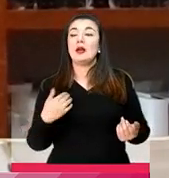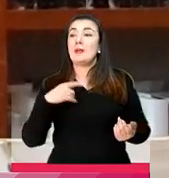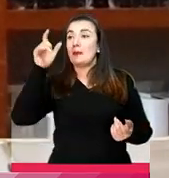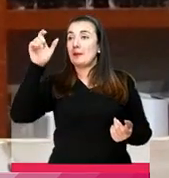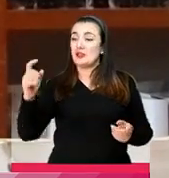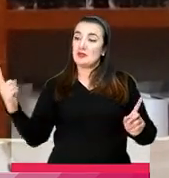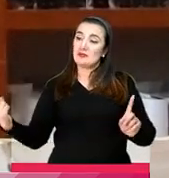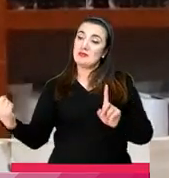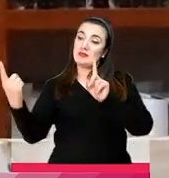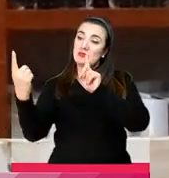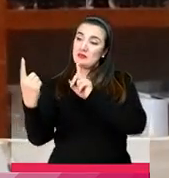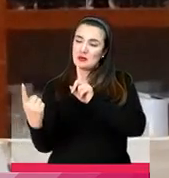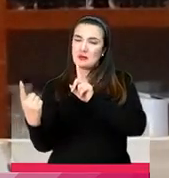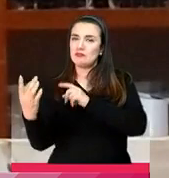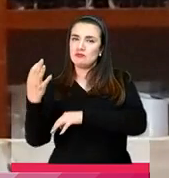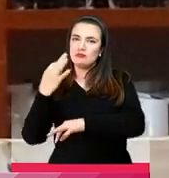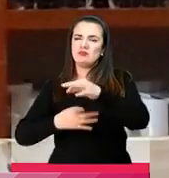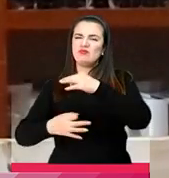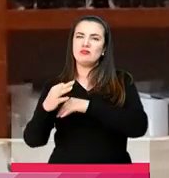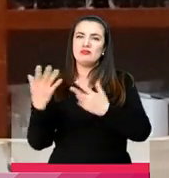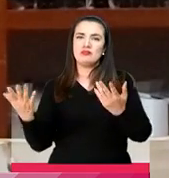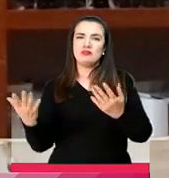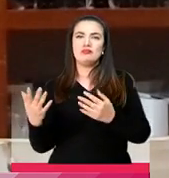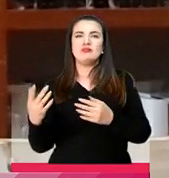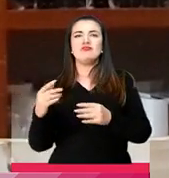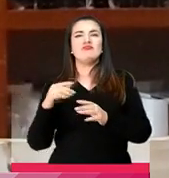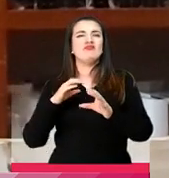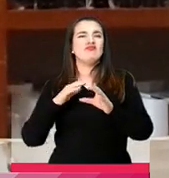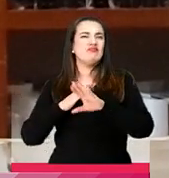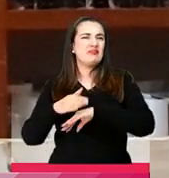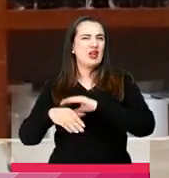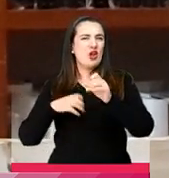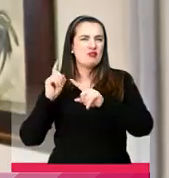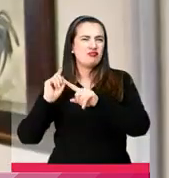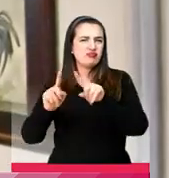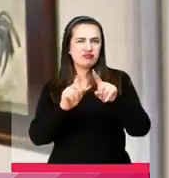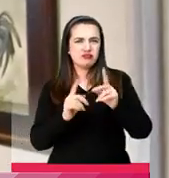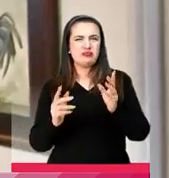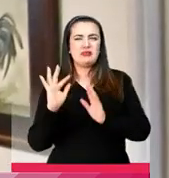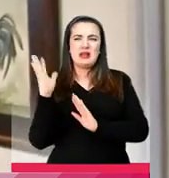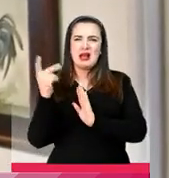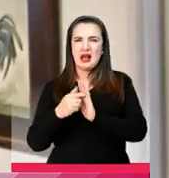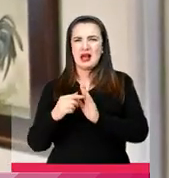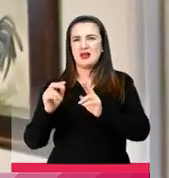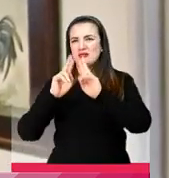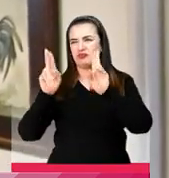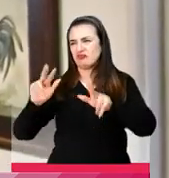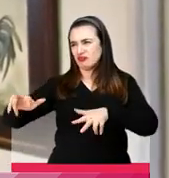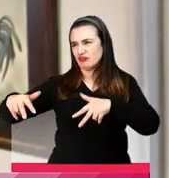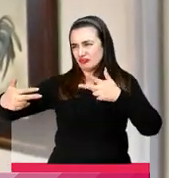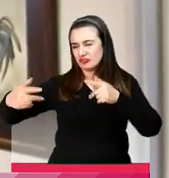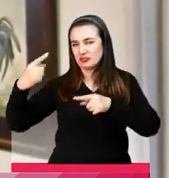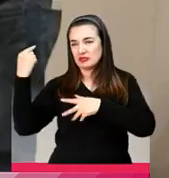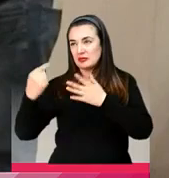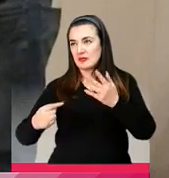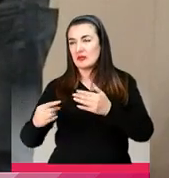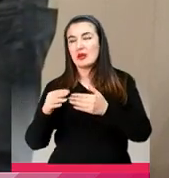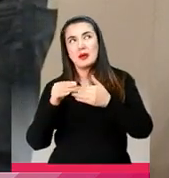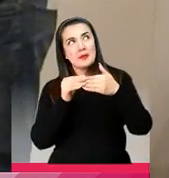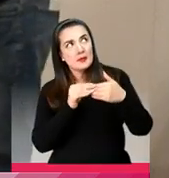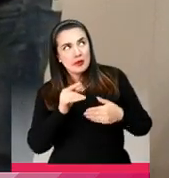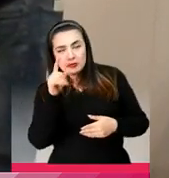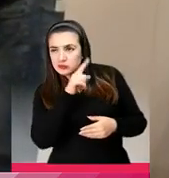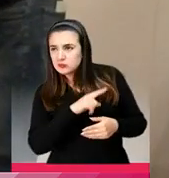personalmente, estamos hablando a través de estos medios de comunicación y estas plataformas. La adaptación a los sistemas virtuales de venta y la